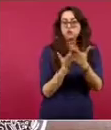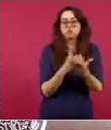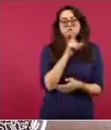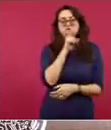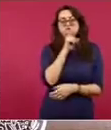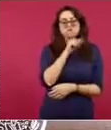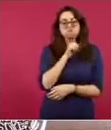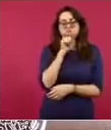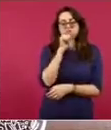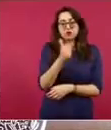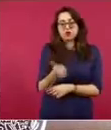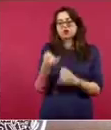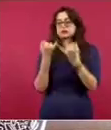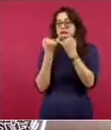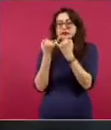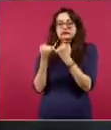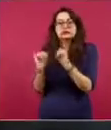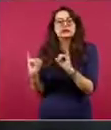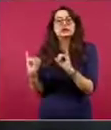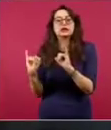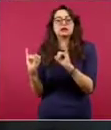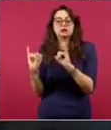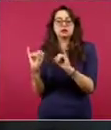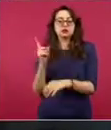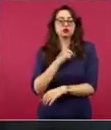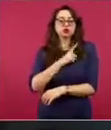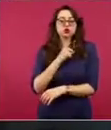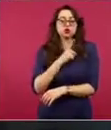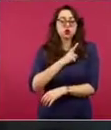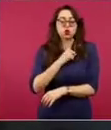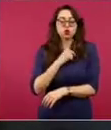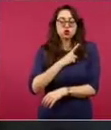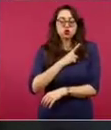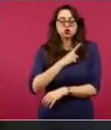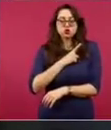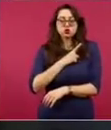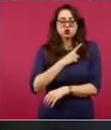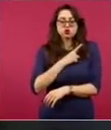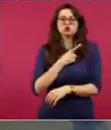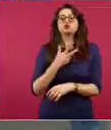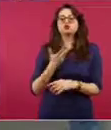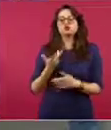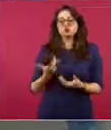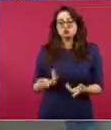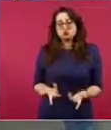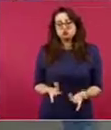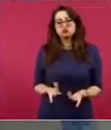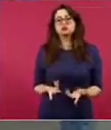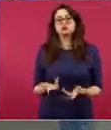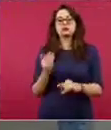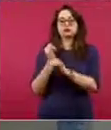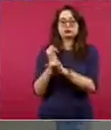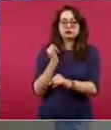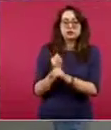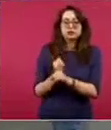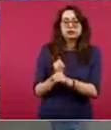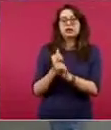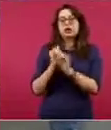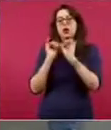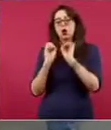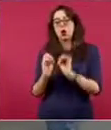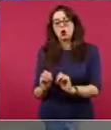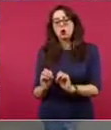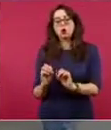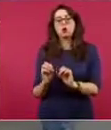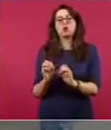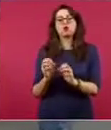tiene registro patronal, sino que trabajan por su cuenta con un medio propio o le trabajan a un medio de